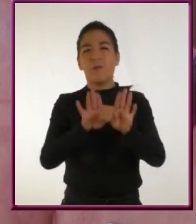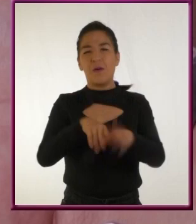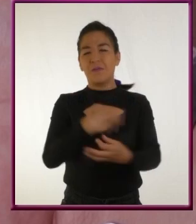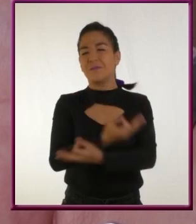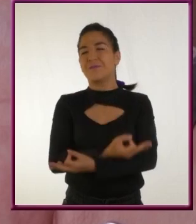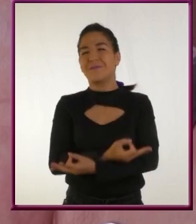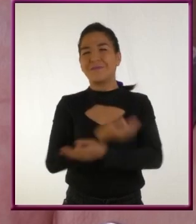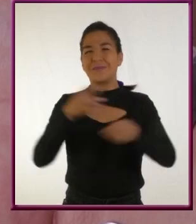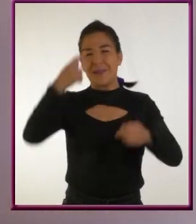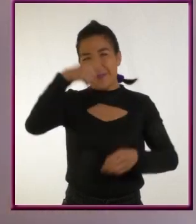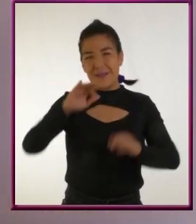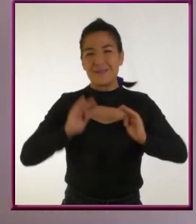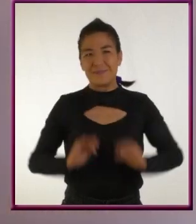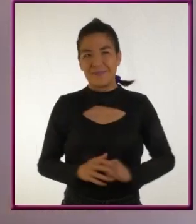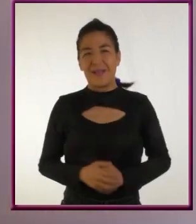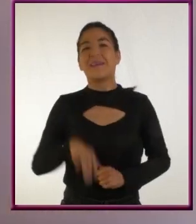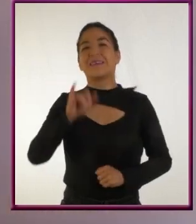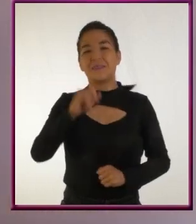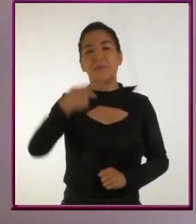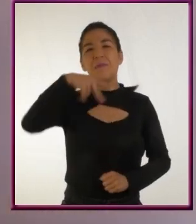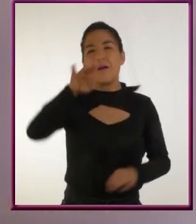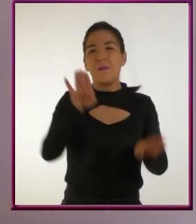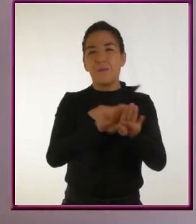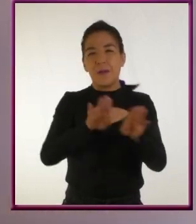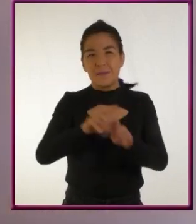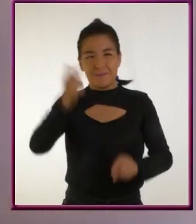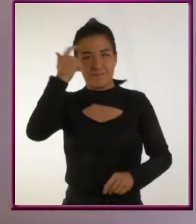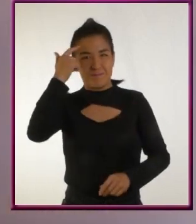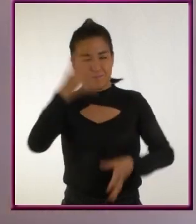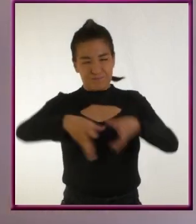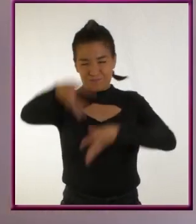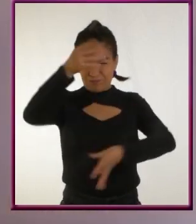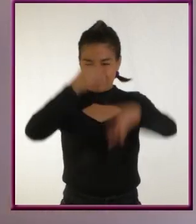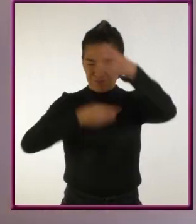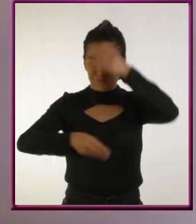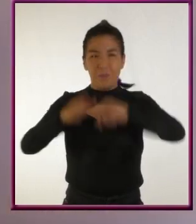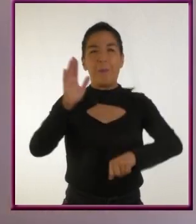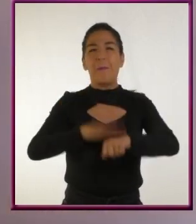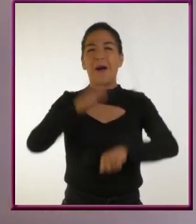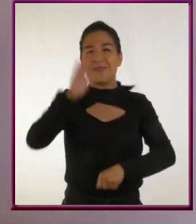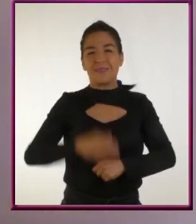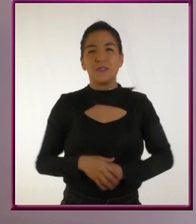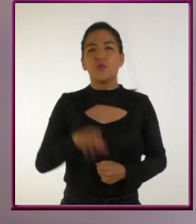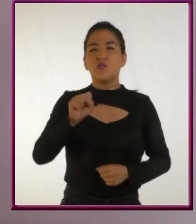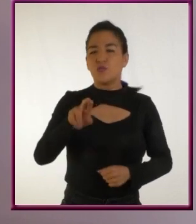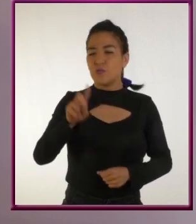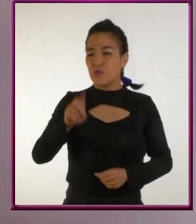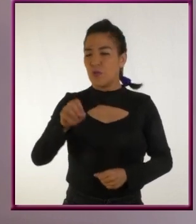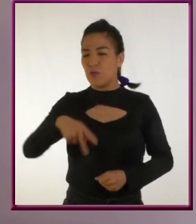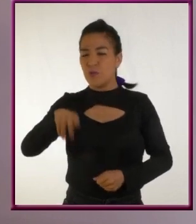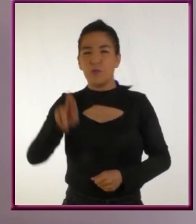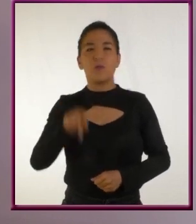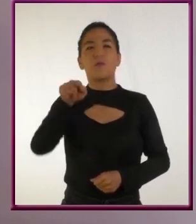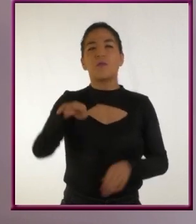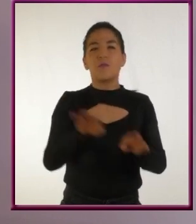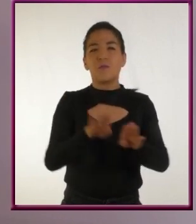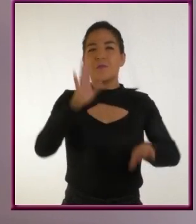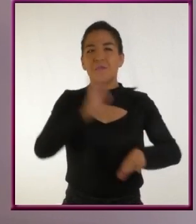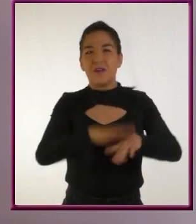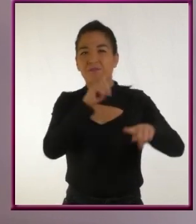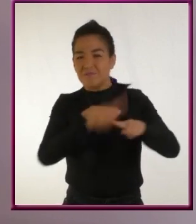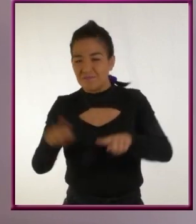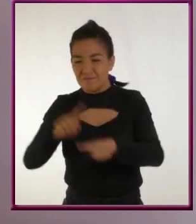de meditación? Sí, pero es un platillo lógico para alimentar la mente. El sudoku es uno de los